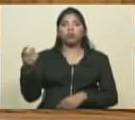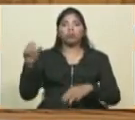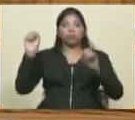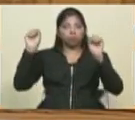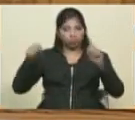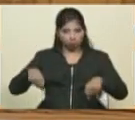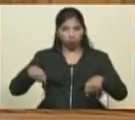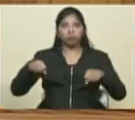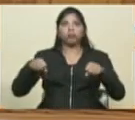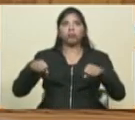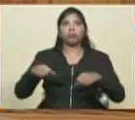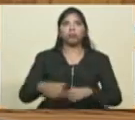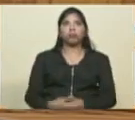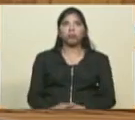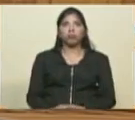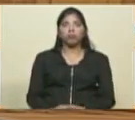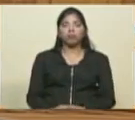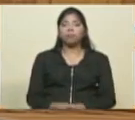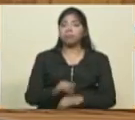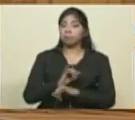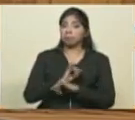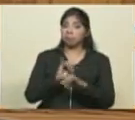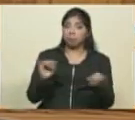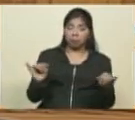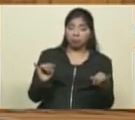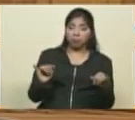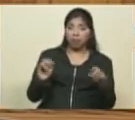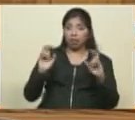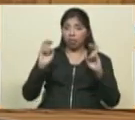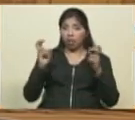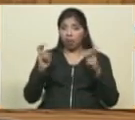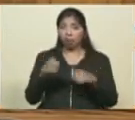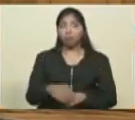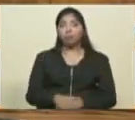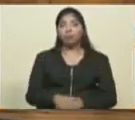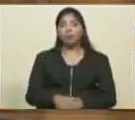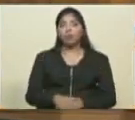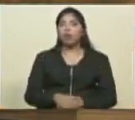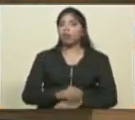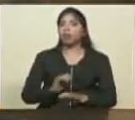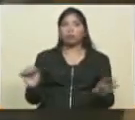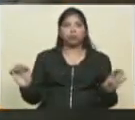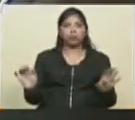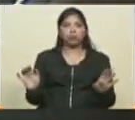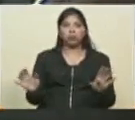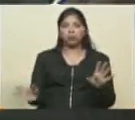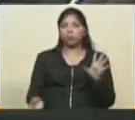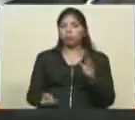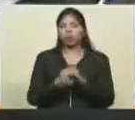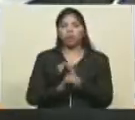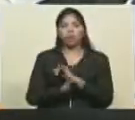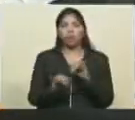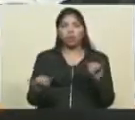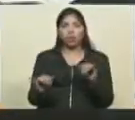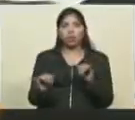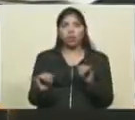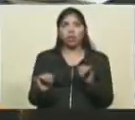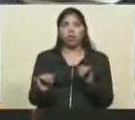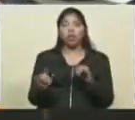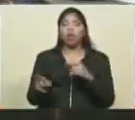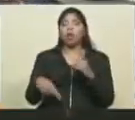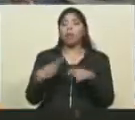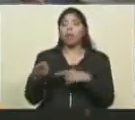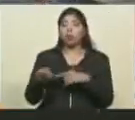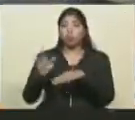unanimidad. Agotada la materia, la presidenta levantó la sesión y convocó sesión para el día